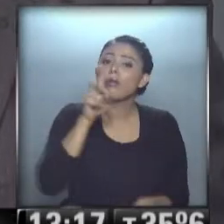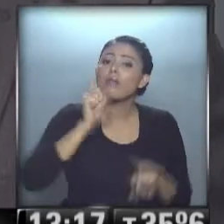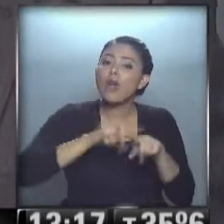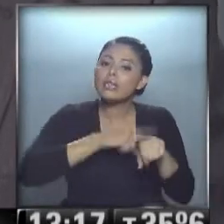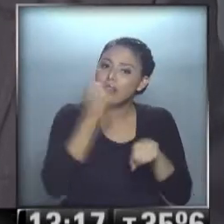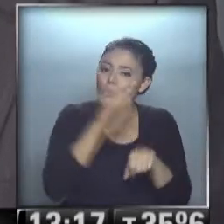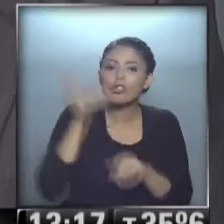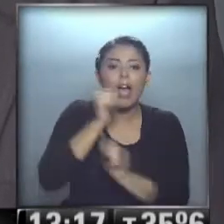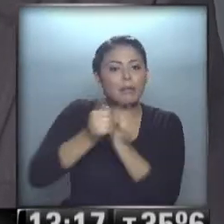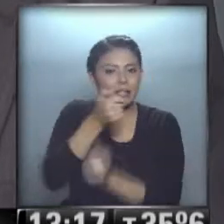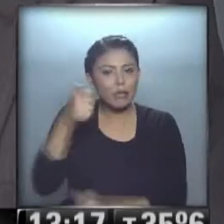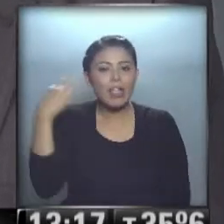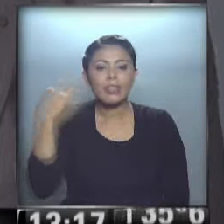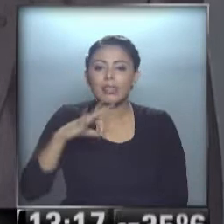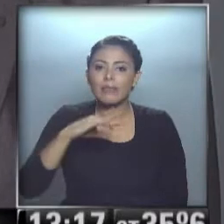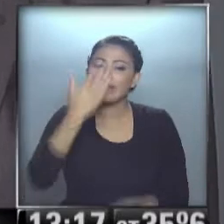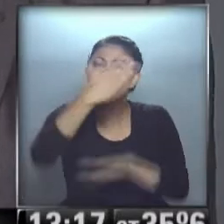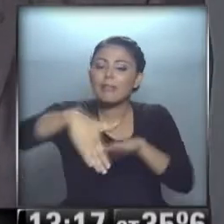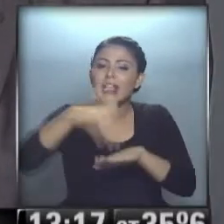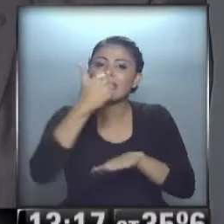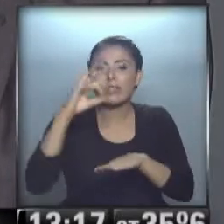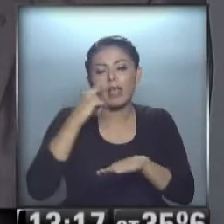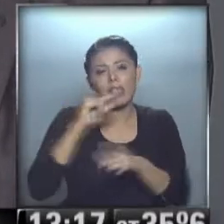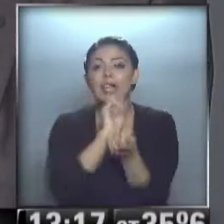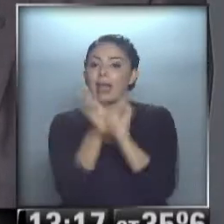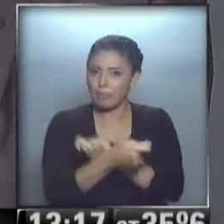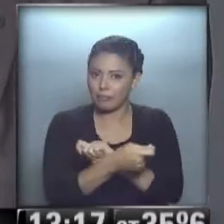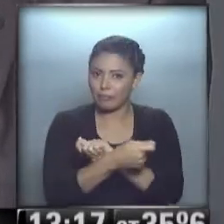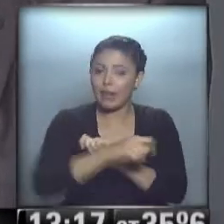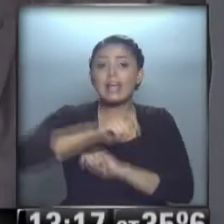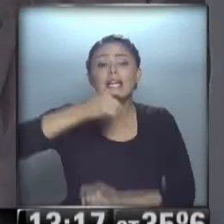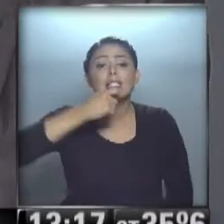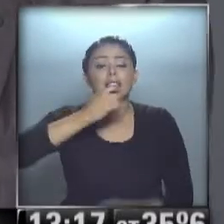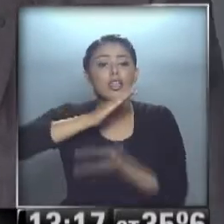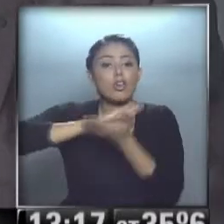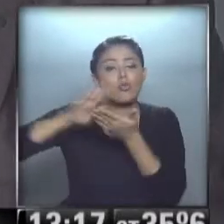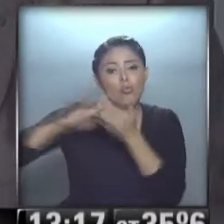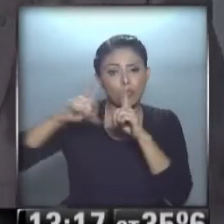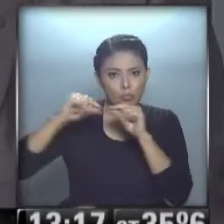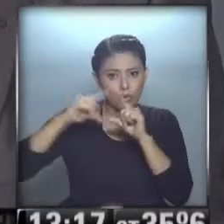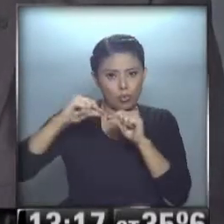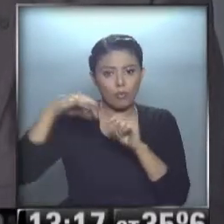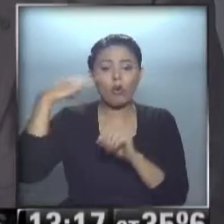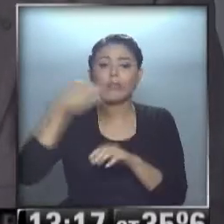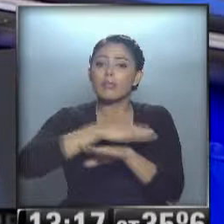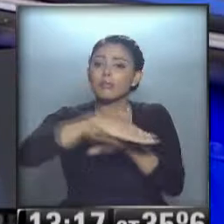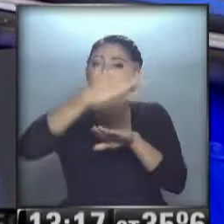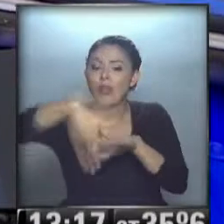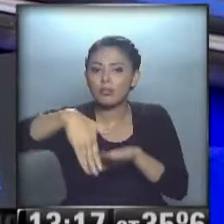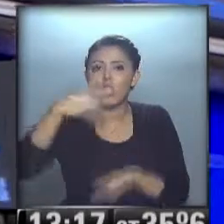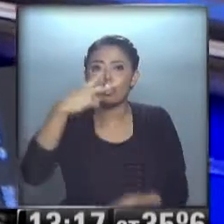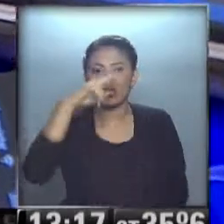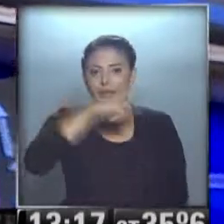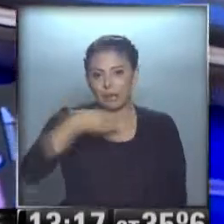tendrán 60 días para implementarlo en cambio aquellas nuevas líneas de celulares serán fraccionadas de esta forma en dos semanas